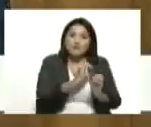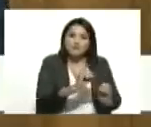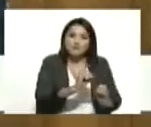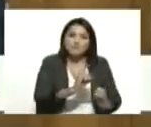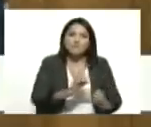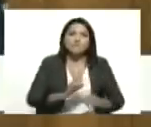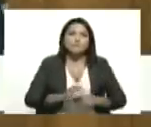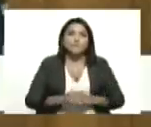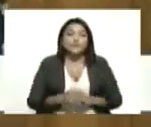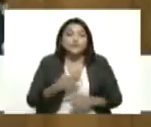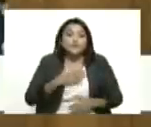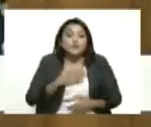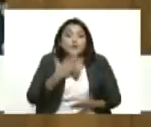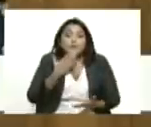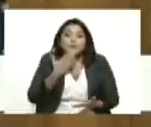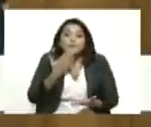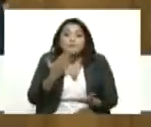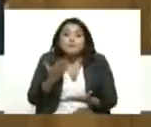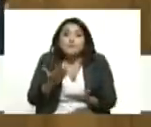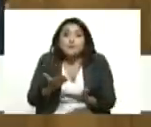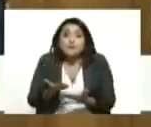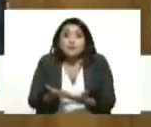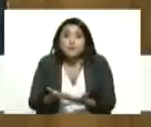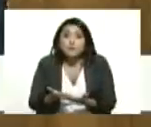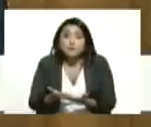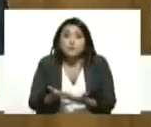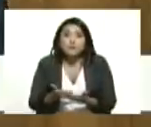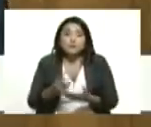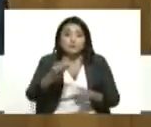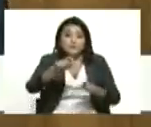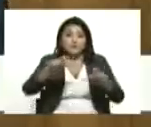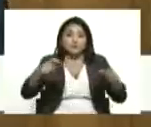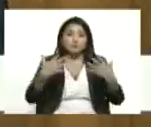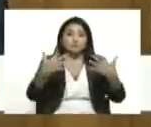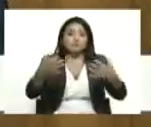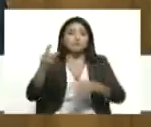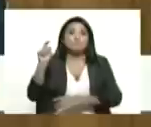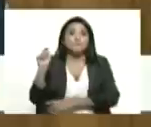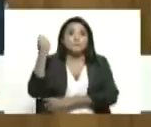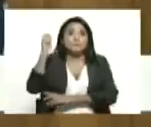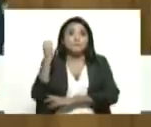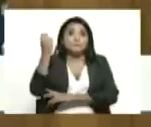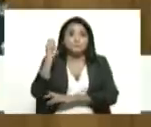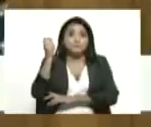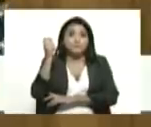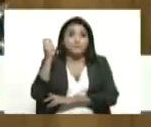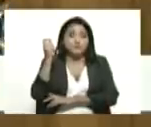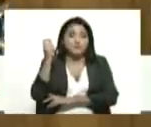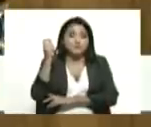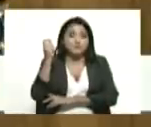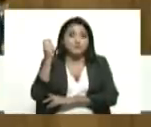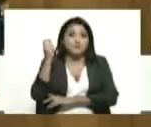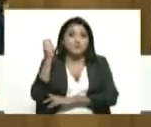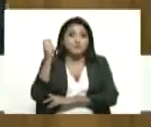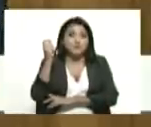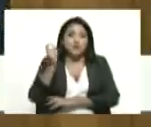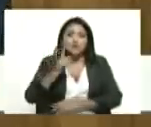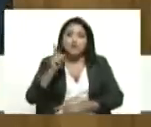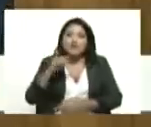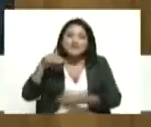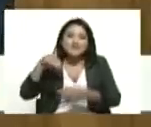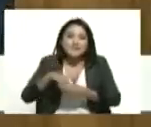Yo les pido encarecidamente a los señores diputados y diputadas del bloque parlamentario, no se metan en vaina.